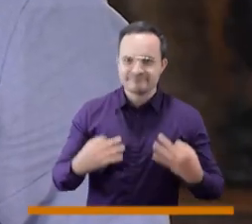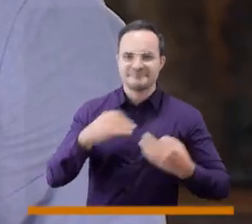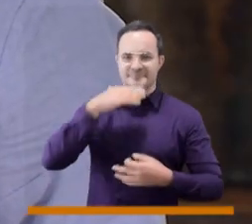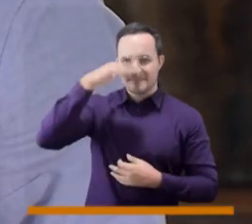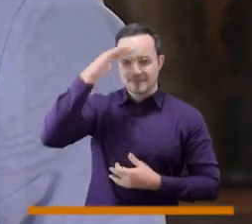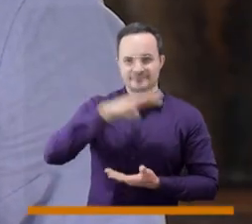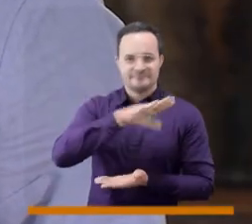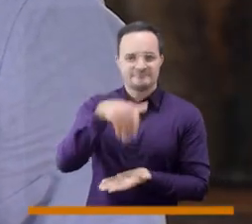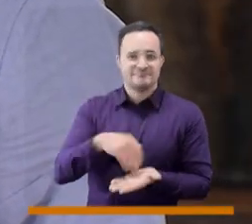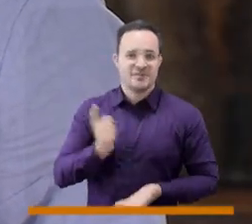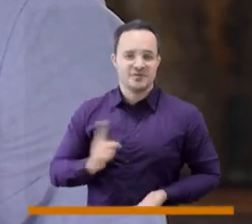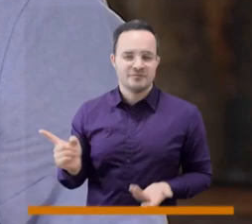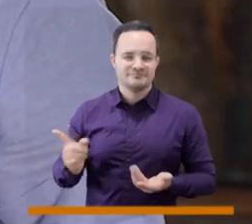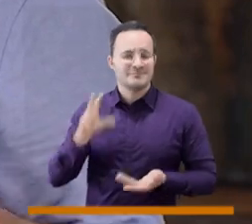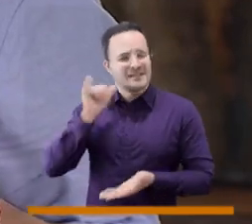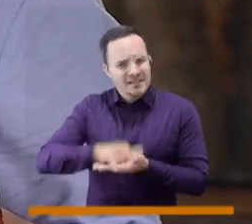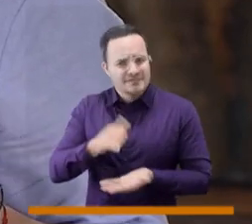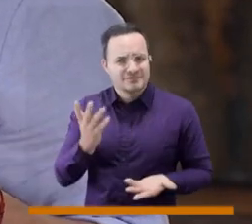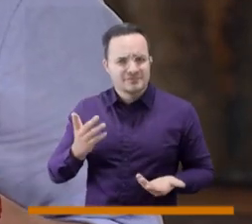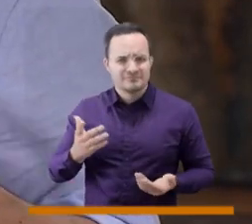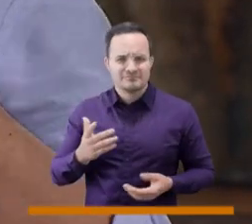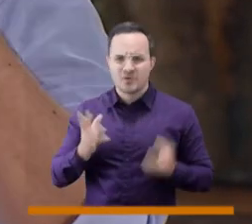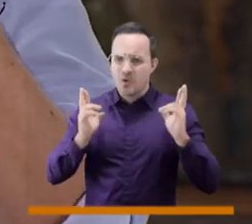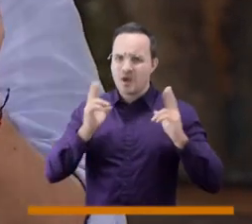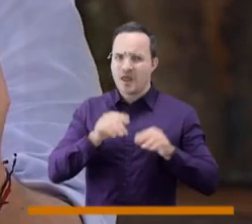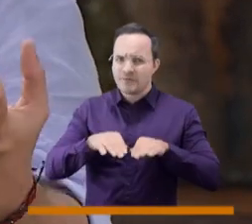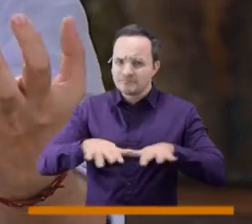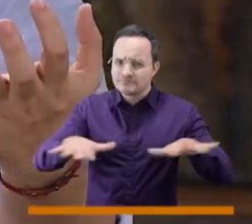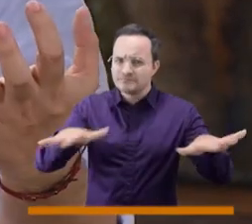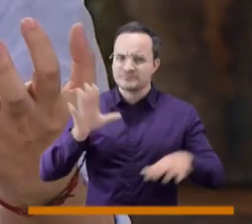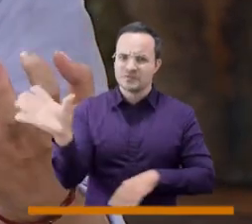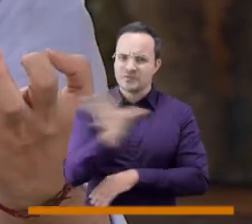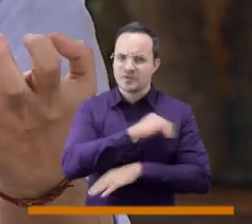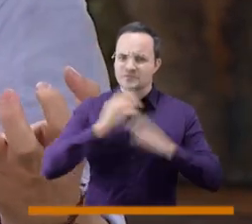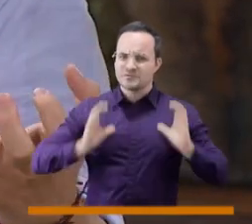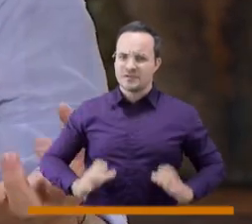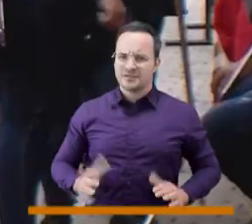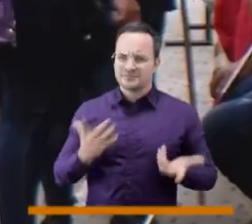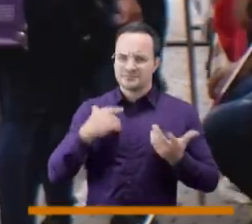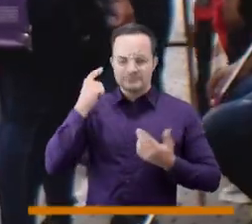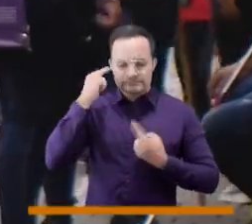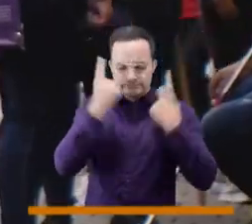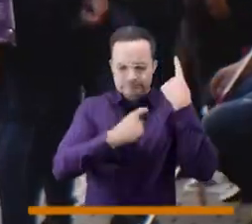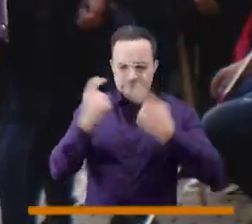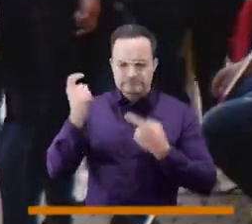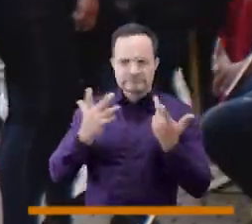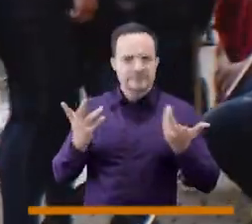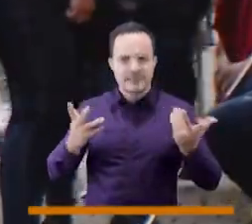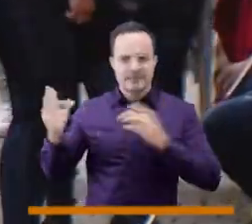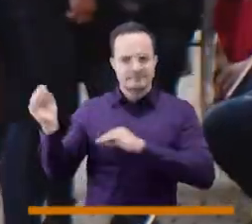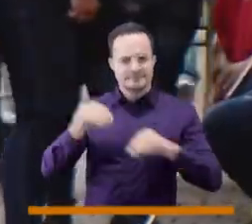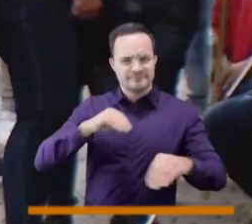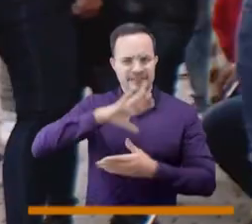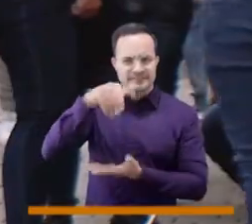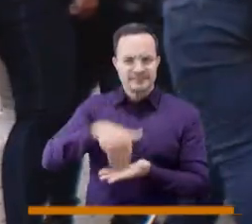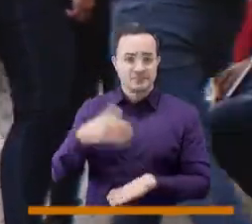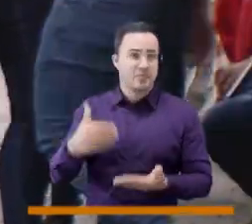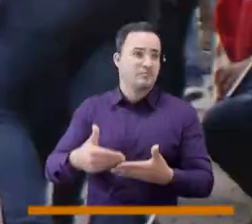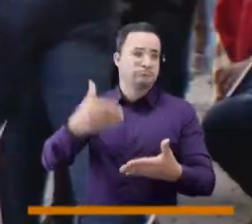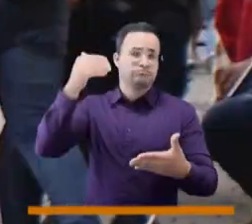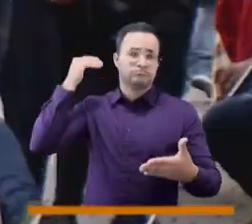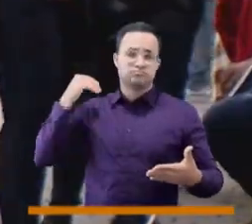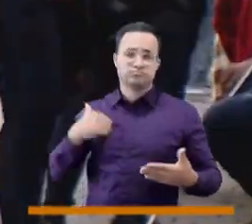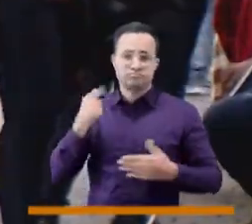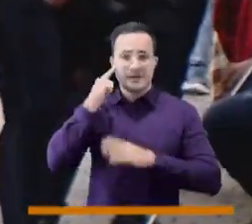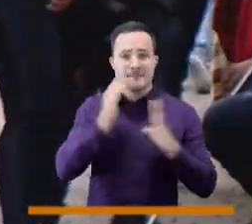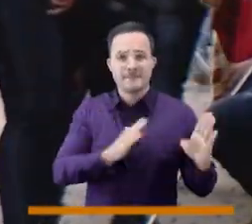Y también es un ejercicio que creo yo que debemos promover, que la ciudadanía cada vez más viva en el centro. Porque eso hace parte de la planeación urbana